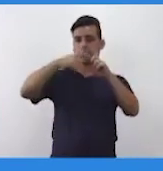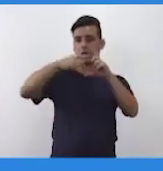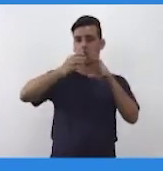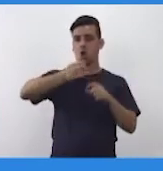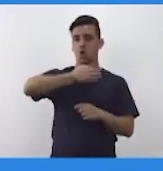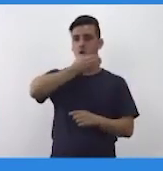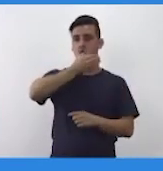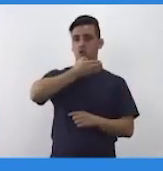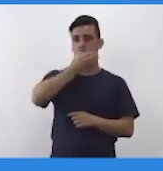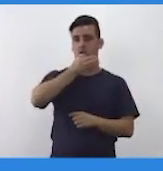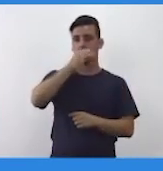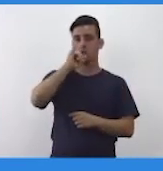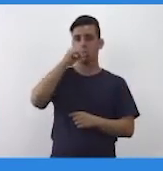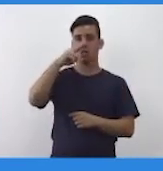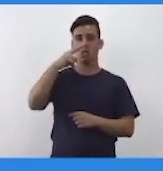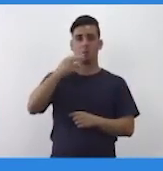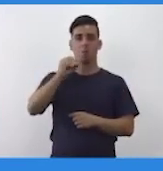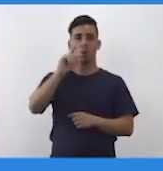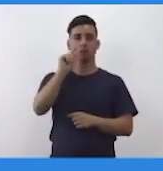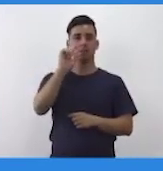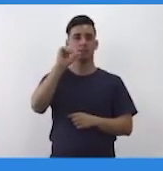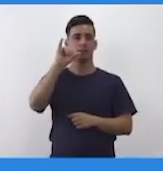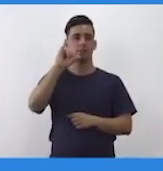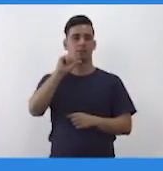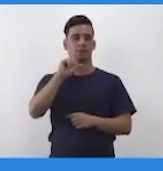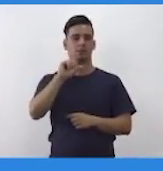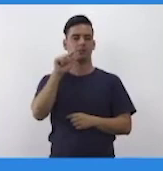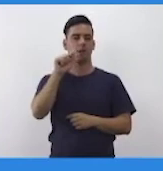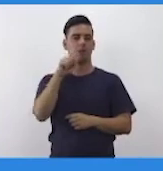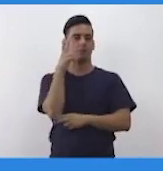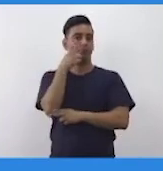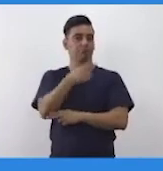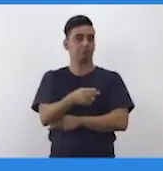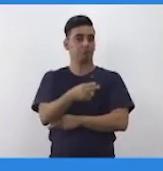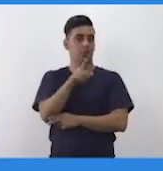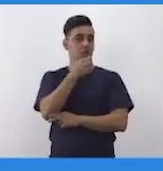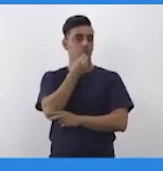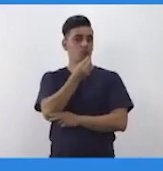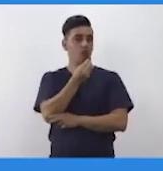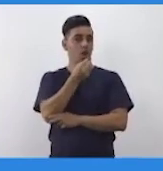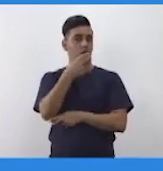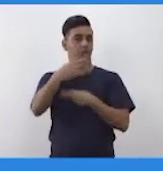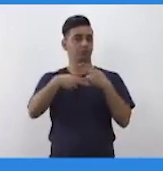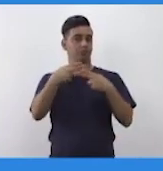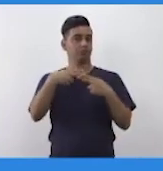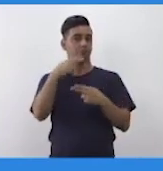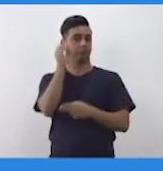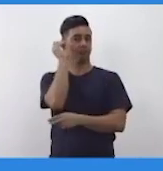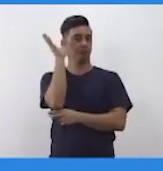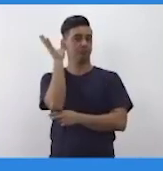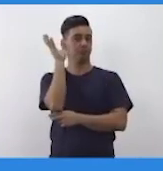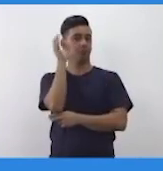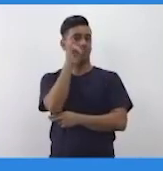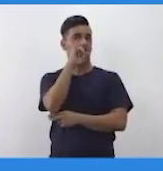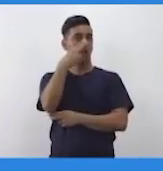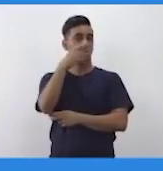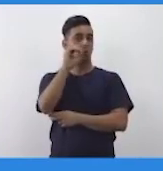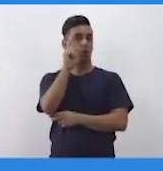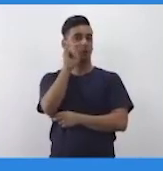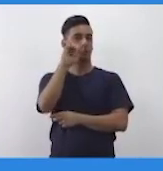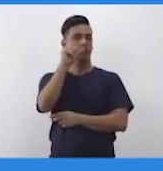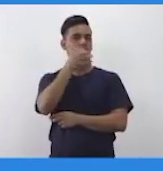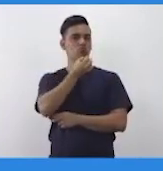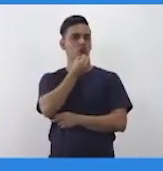hipótesis. Y te estoy indicando elaborar una hipótesis que te permita